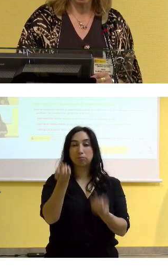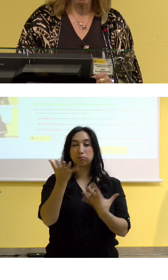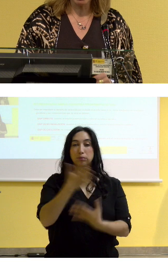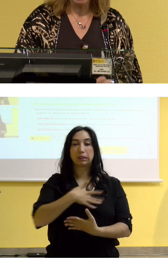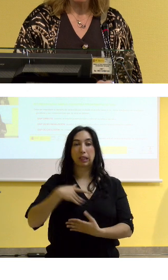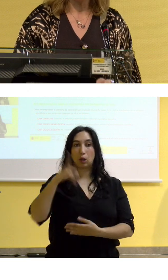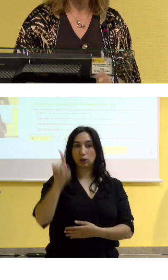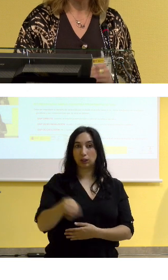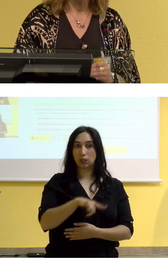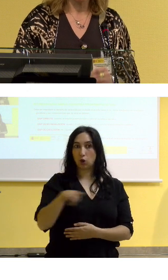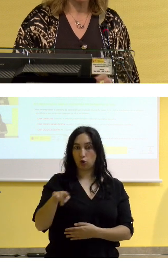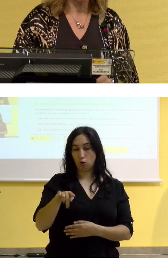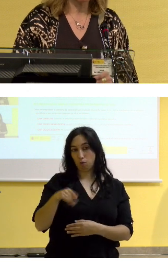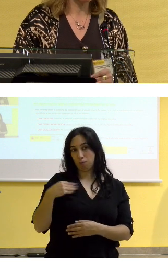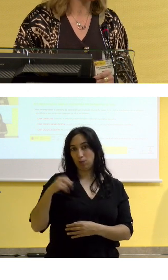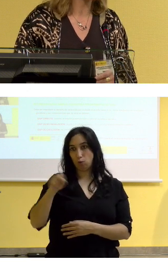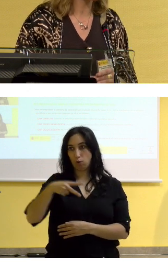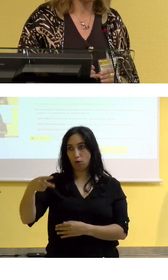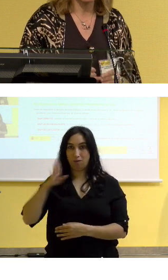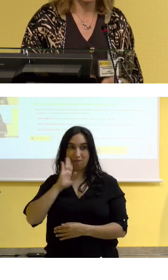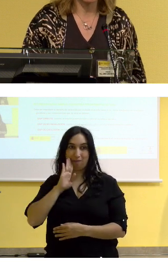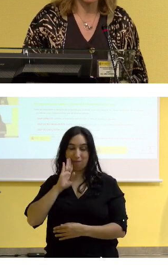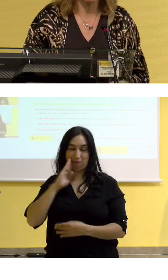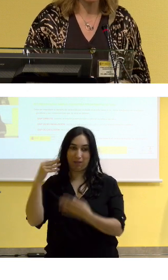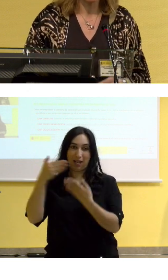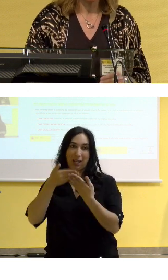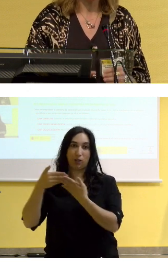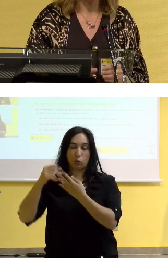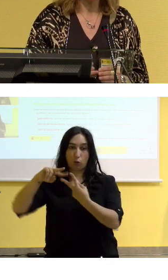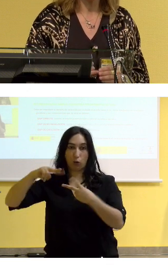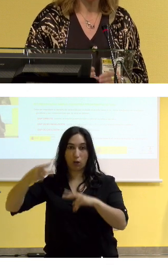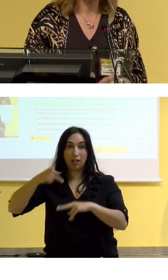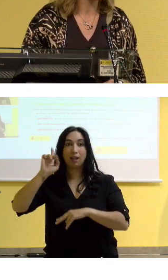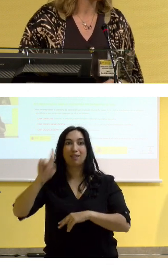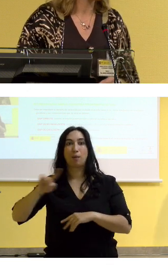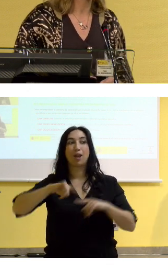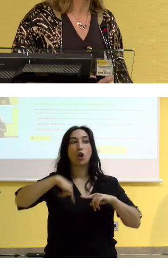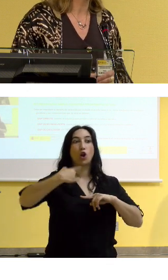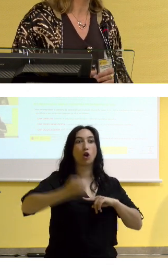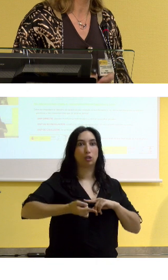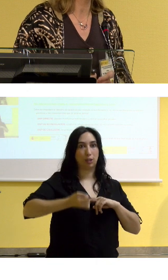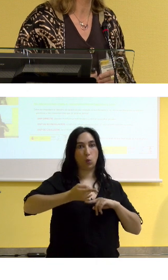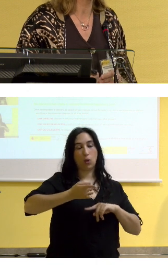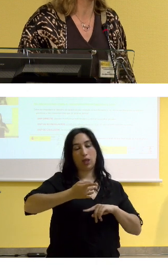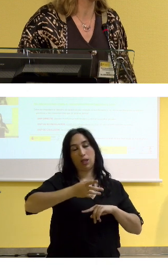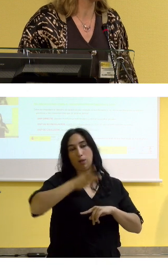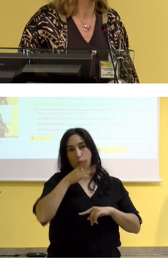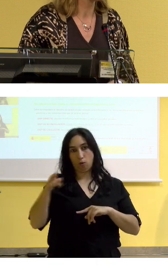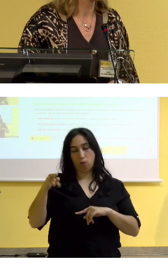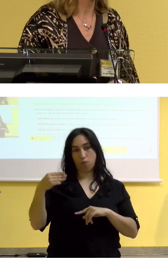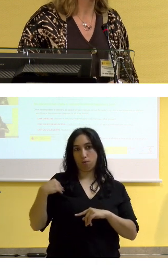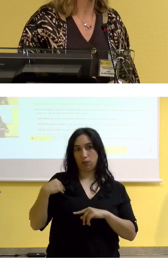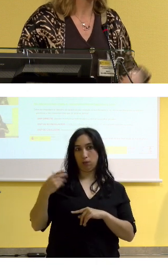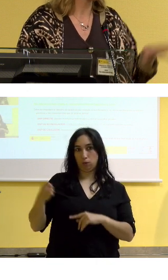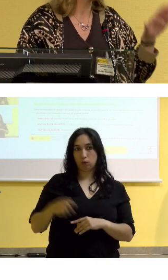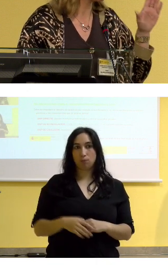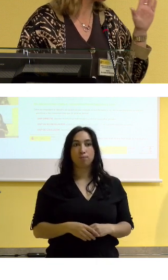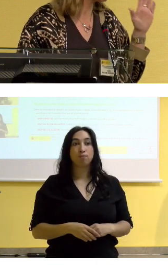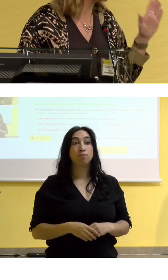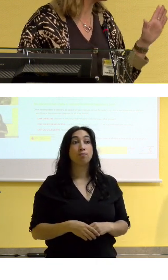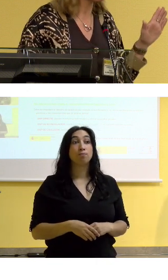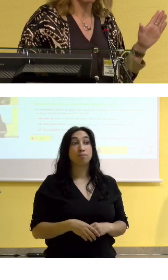o no de los resultados de los estudios genéticos y de las consecuencias que de ellos se deriven. Entonces, ante